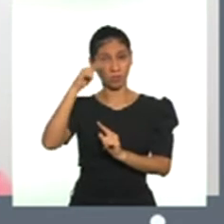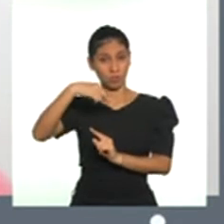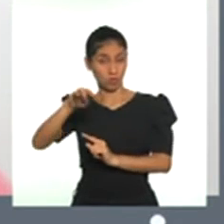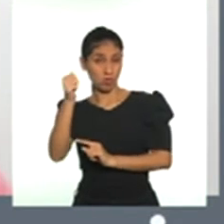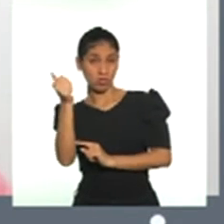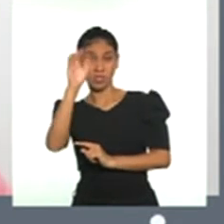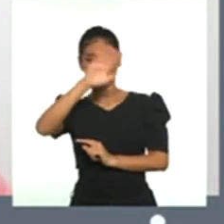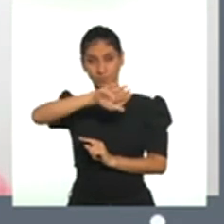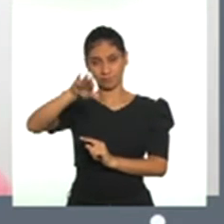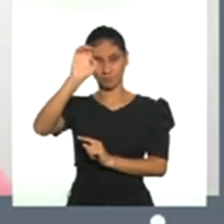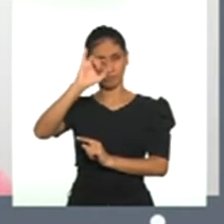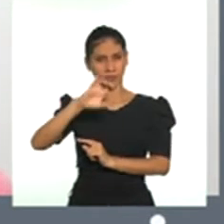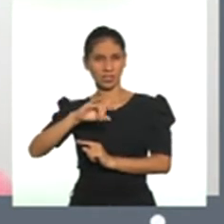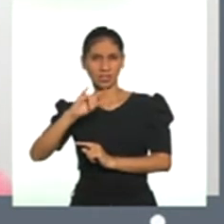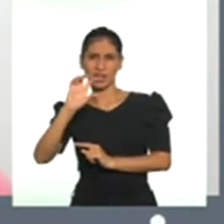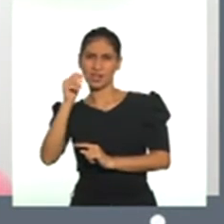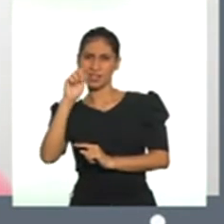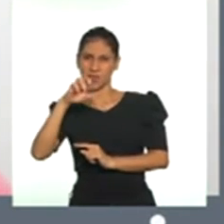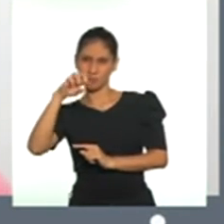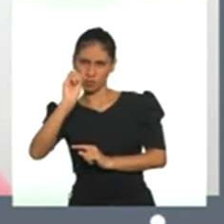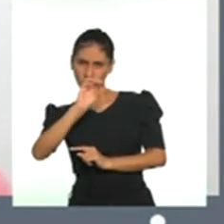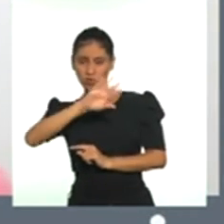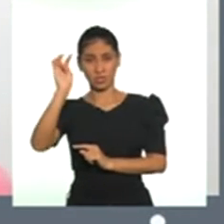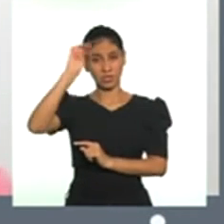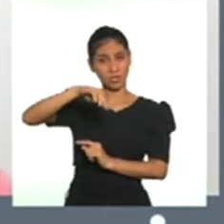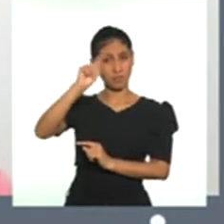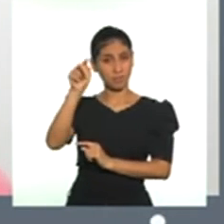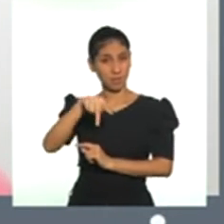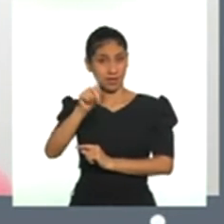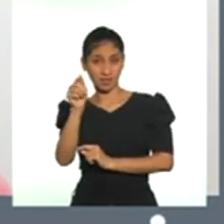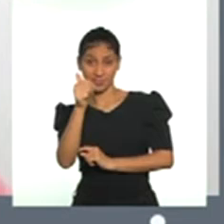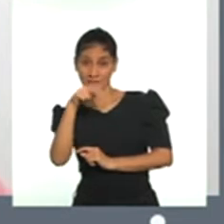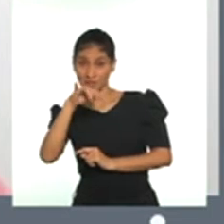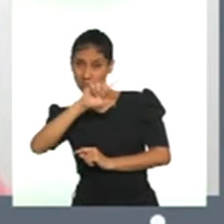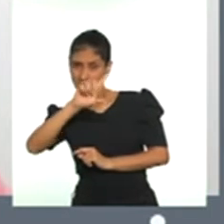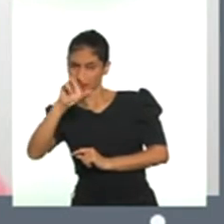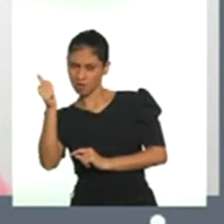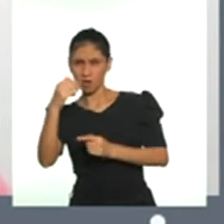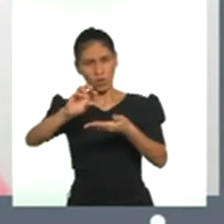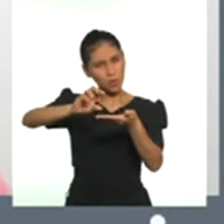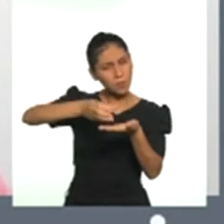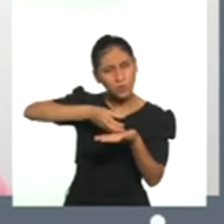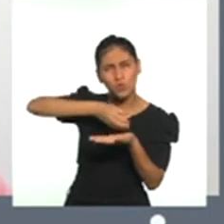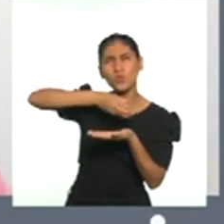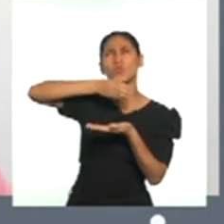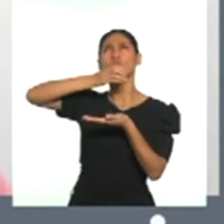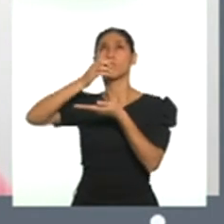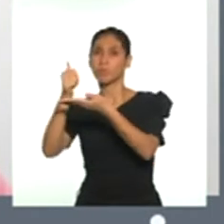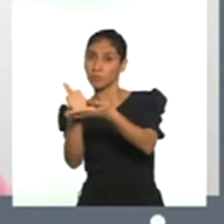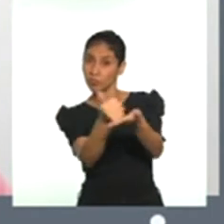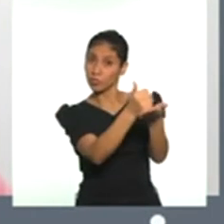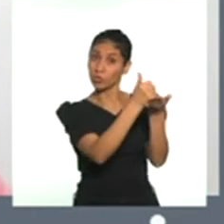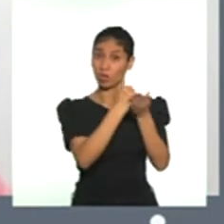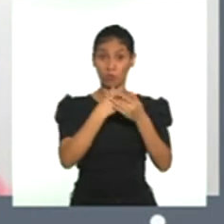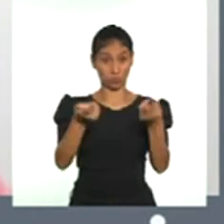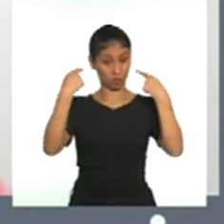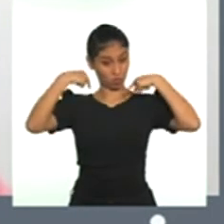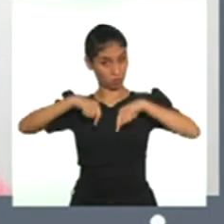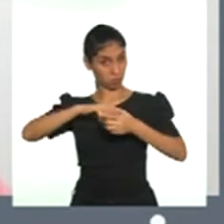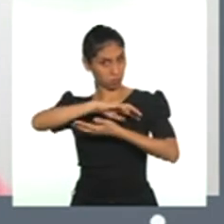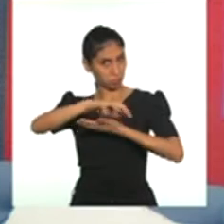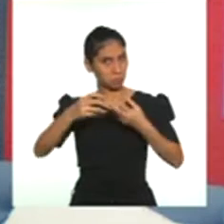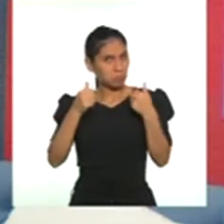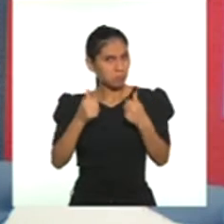en bebidas calientes como medida preventiva, pues estas fortalecen nuestro sistema inmunológico debido a las propiedades